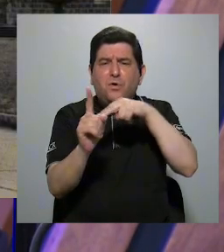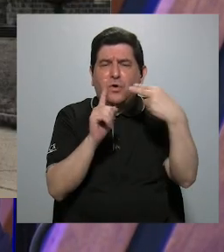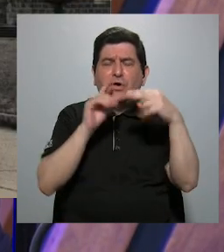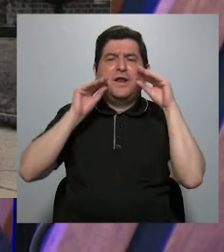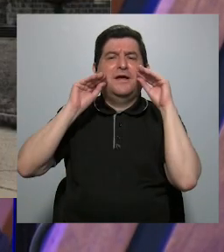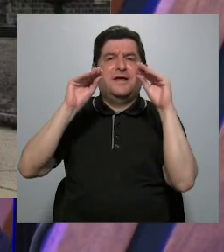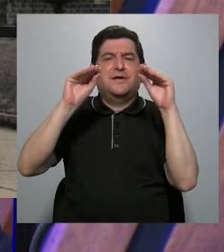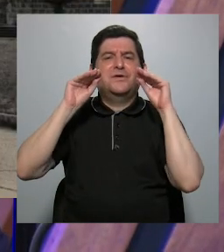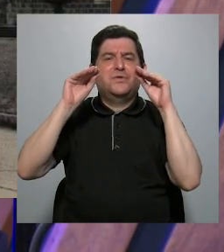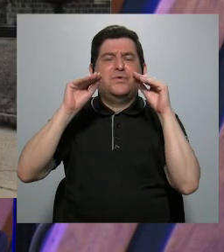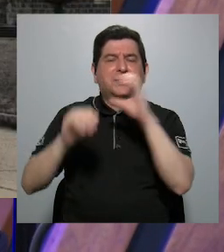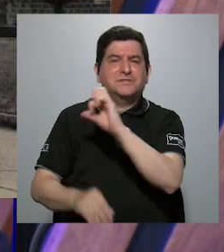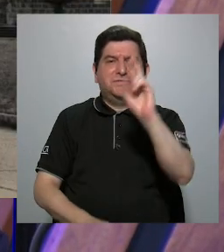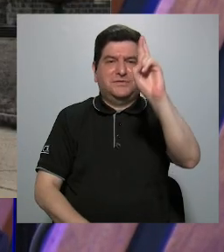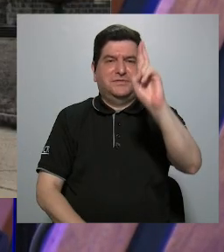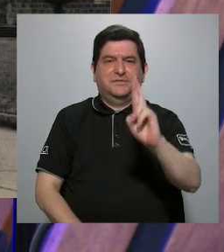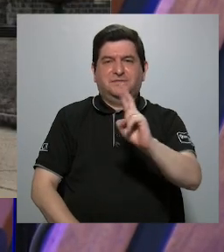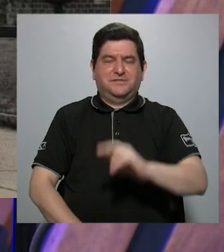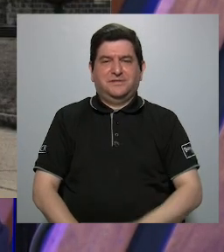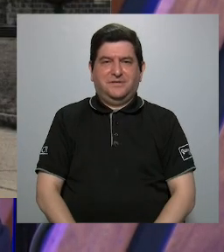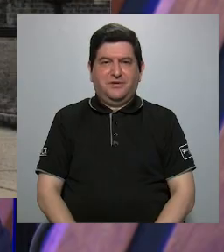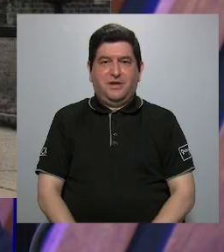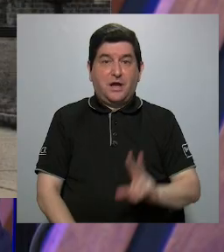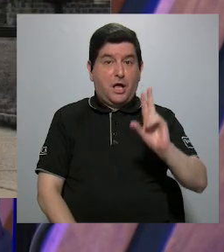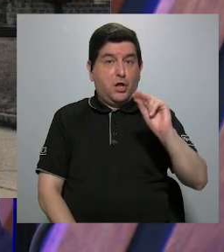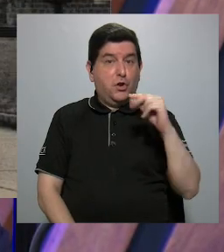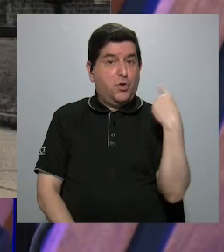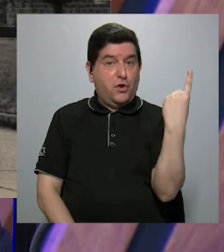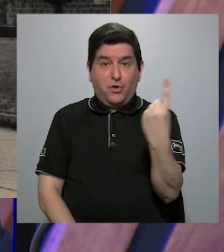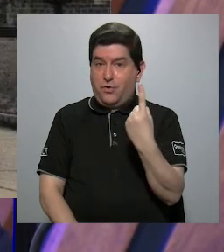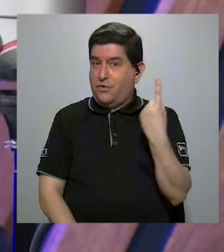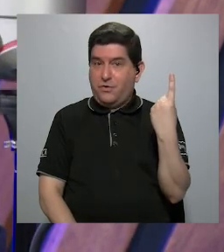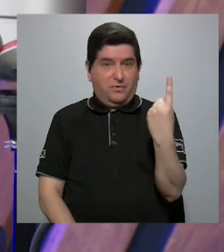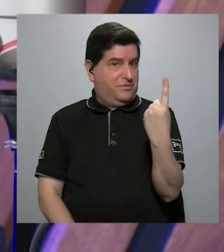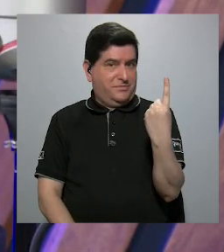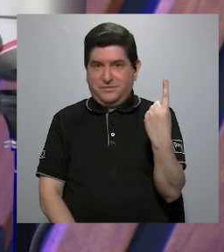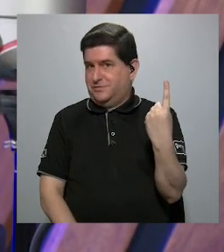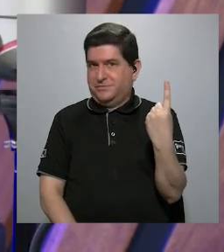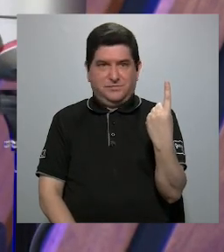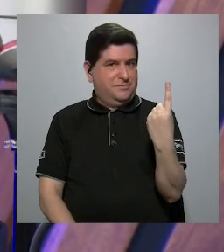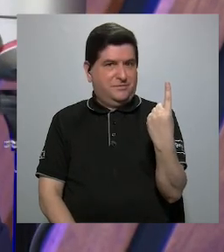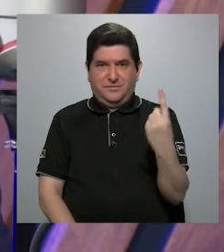de la educación en Costa Rica, no solo